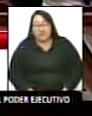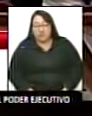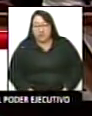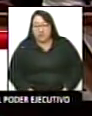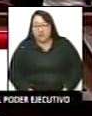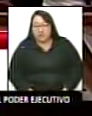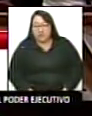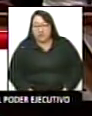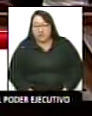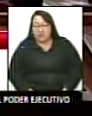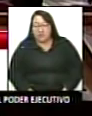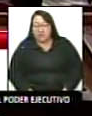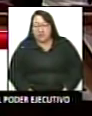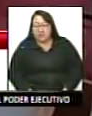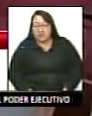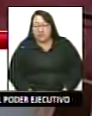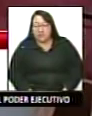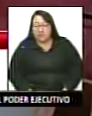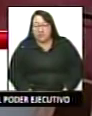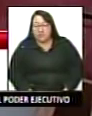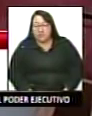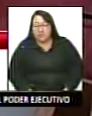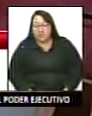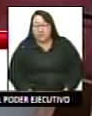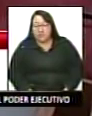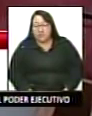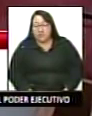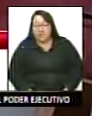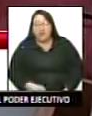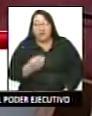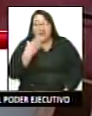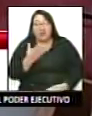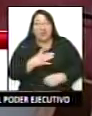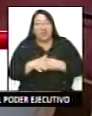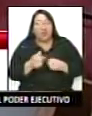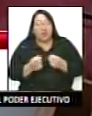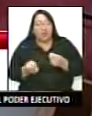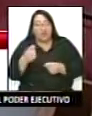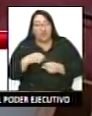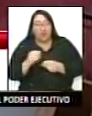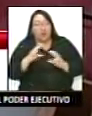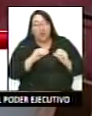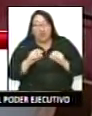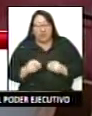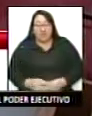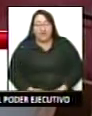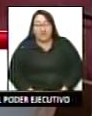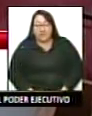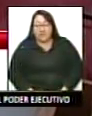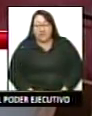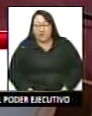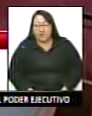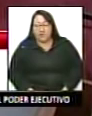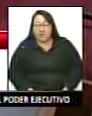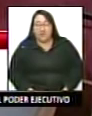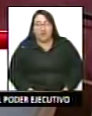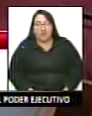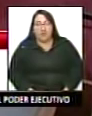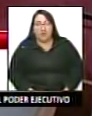congresista. Muchas gracias a todos. Las personas que han participado con los comentarios, nos llevamos